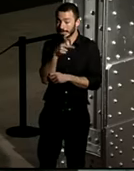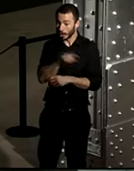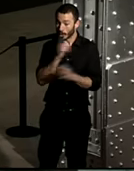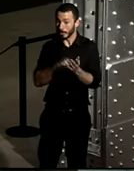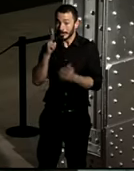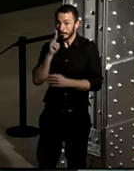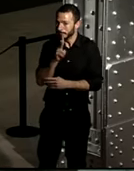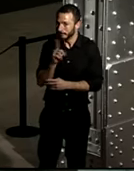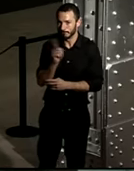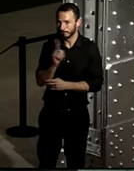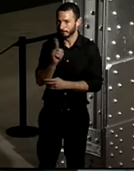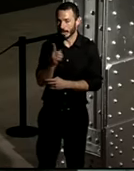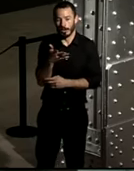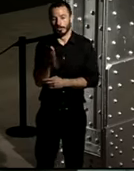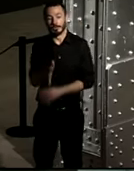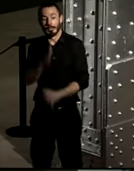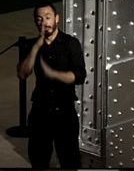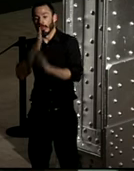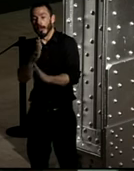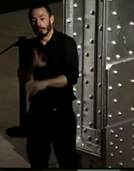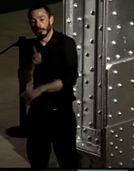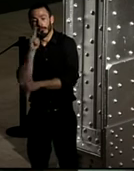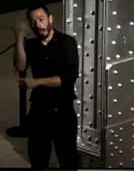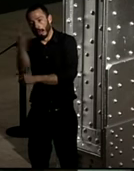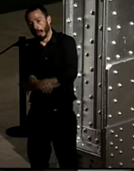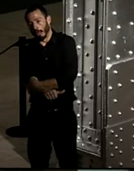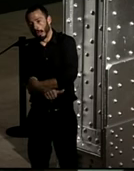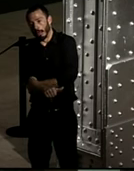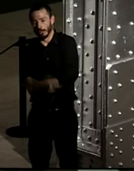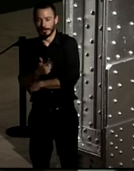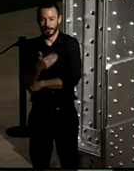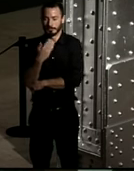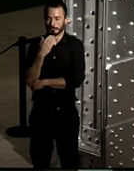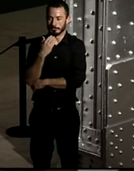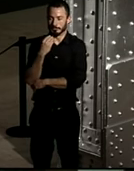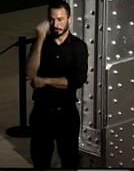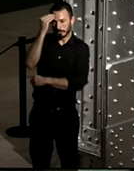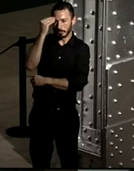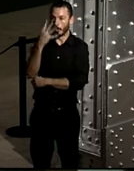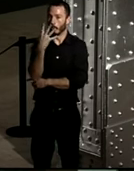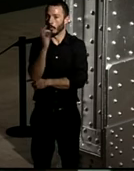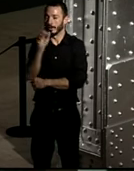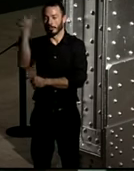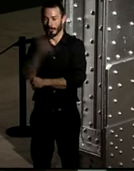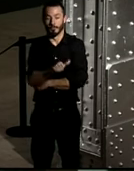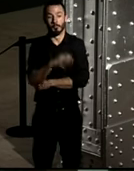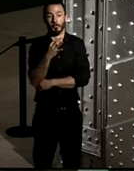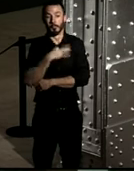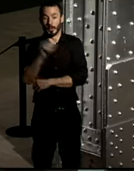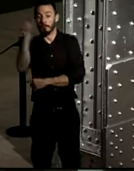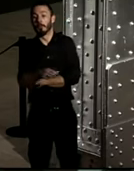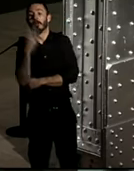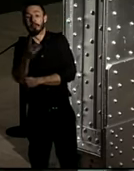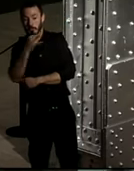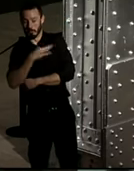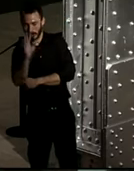me extraña, es que serían otros 10 años visionando. Y entonces es que creo que sale vamos. como a 40 películas, ¿no? Pues haz una trilogía con eso. Una